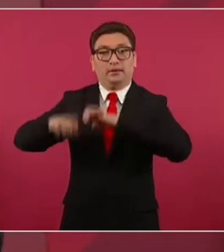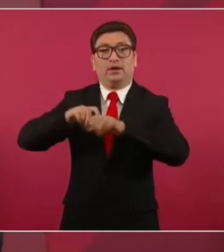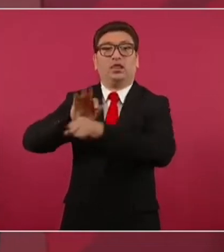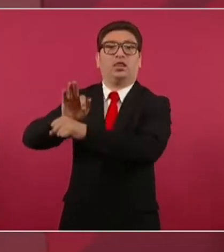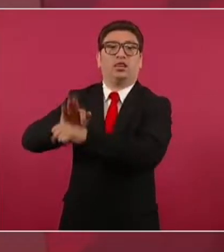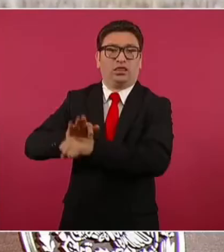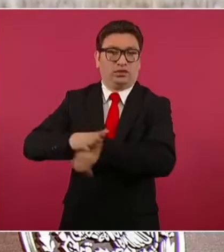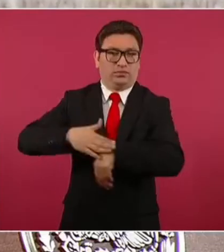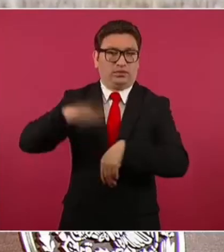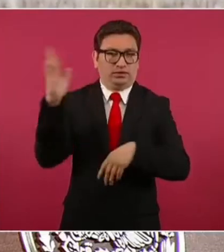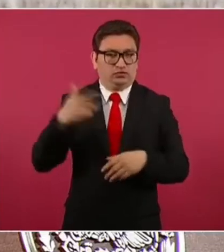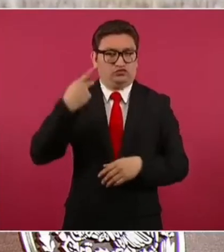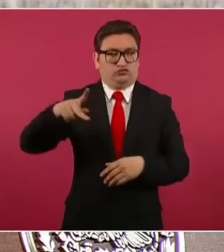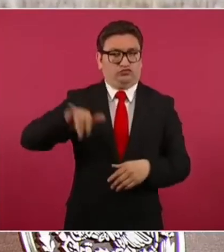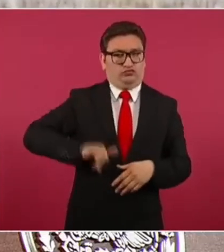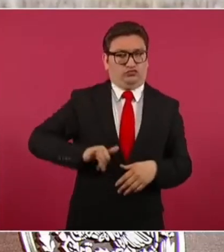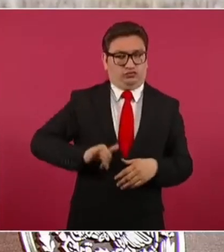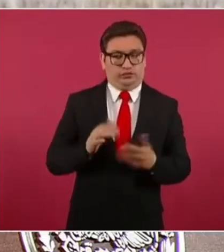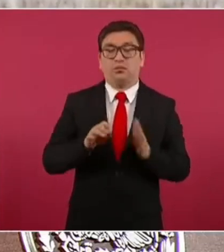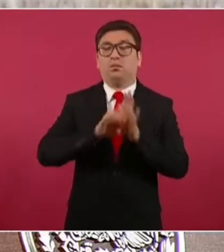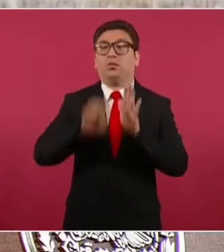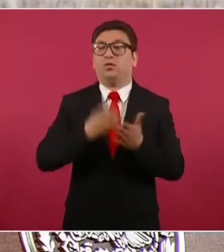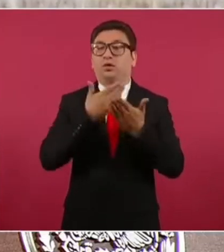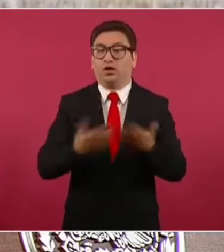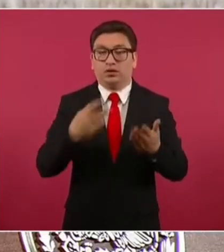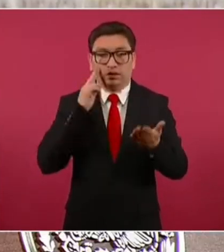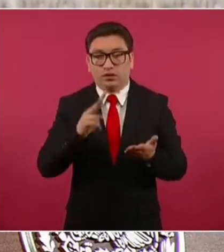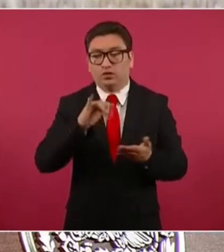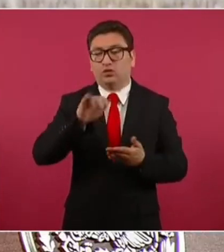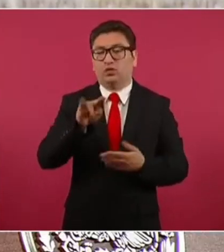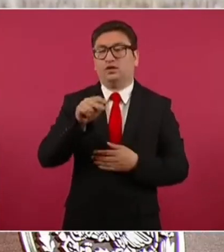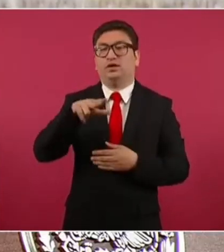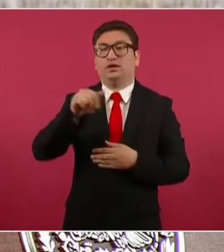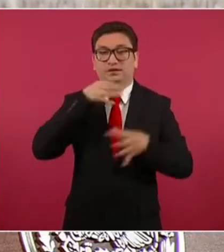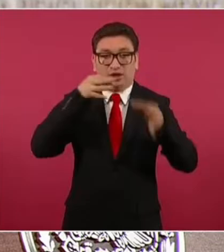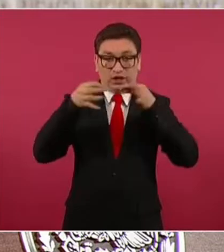Ahora lo estamos viendo con lo de Julián Assange,